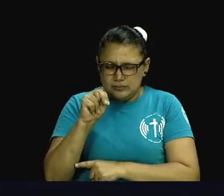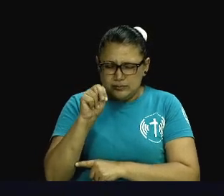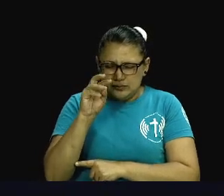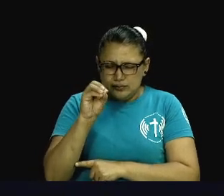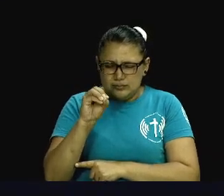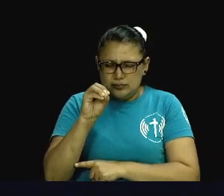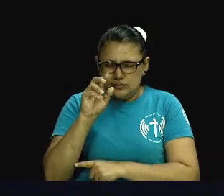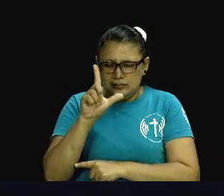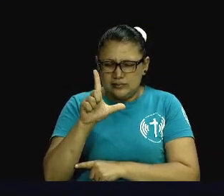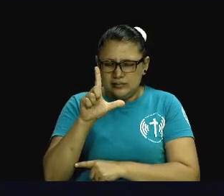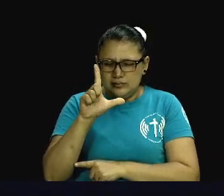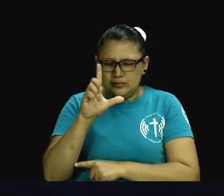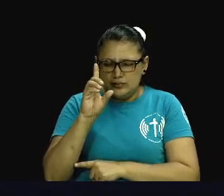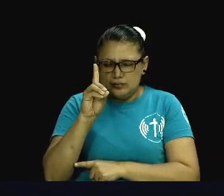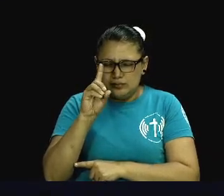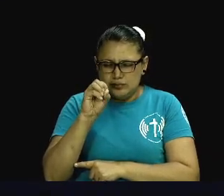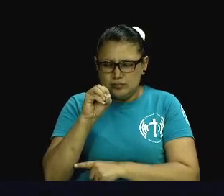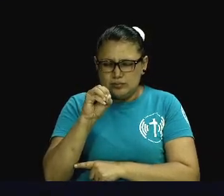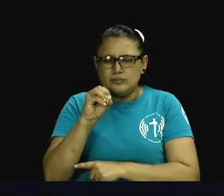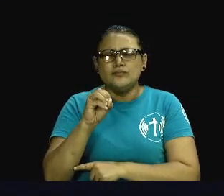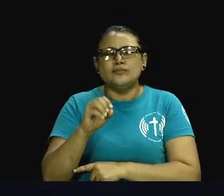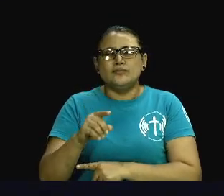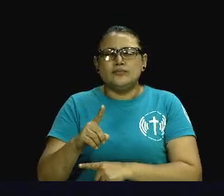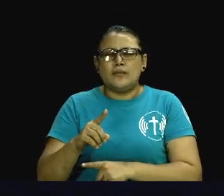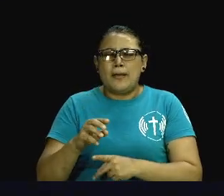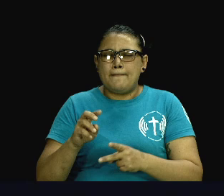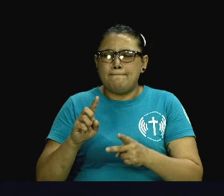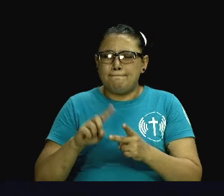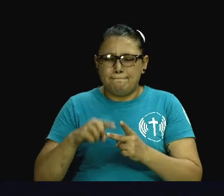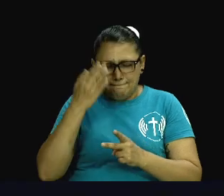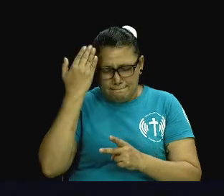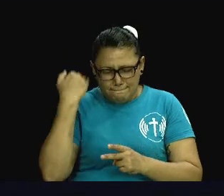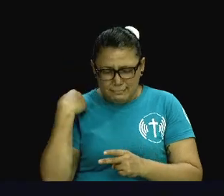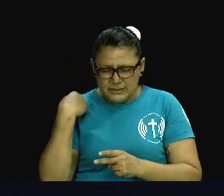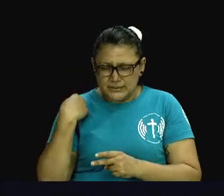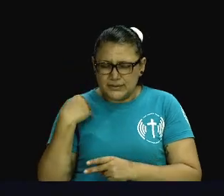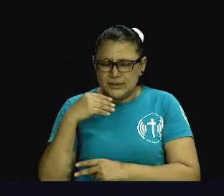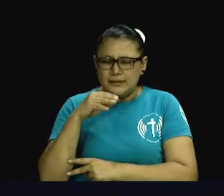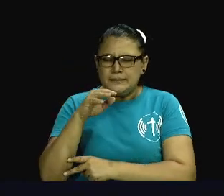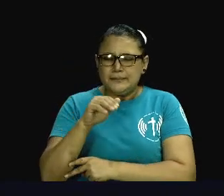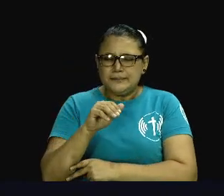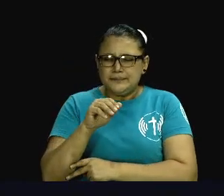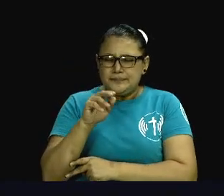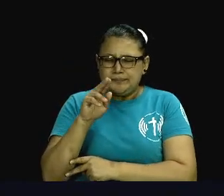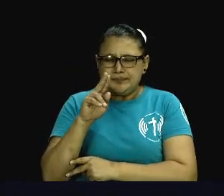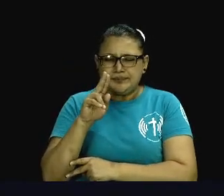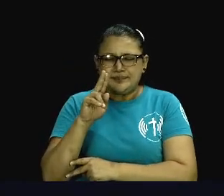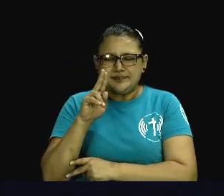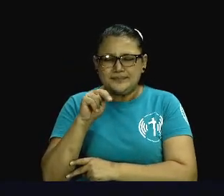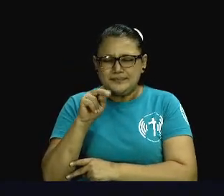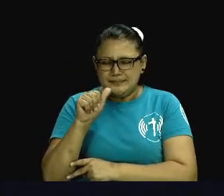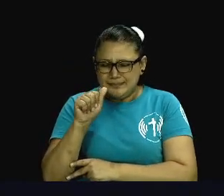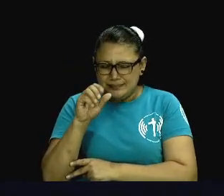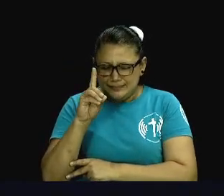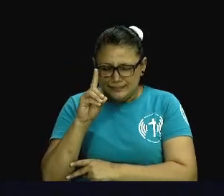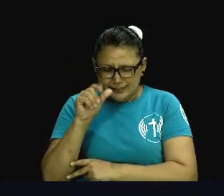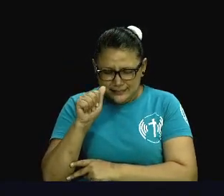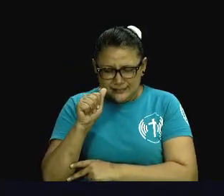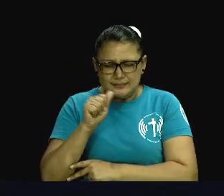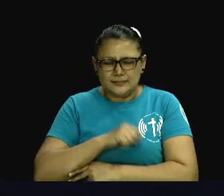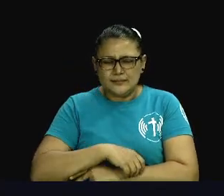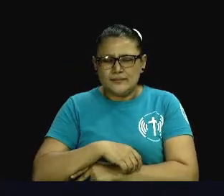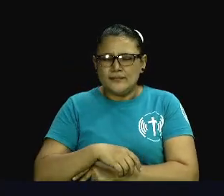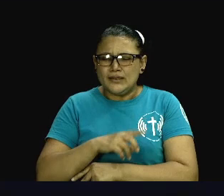también por nuestra hermana norma de beltrán oramos señor por las peticiones que han entrado durante